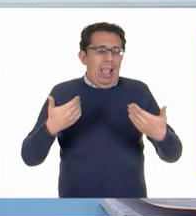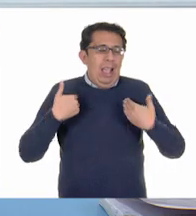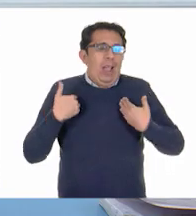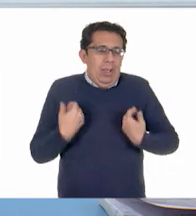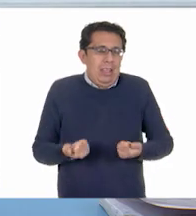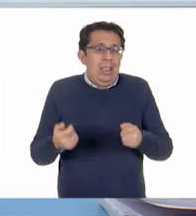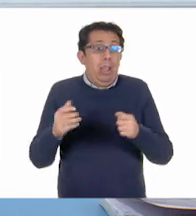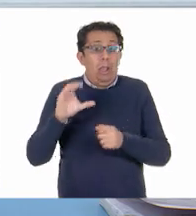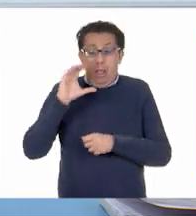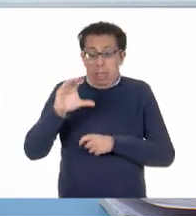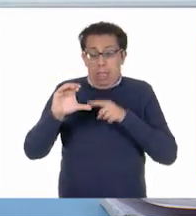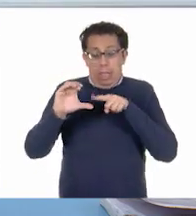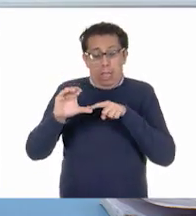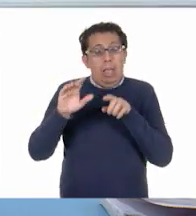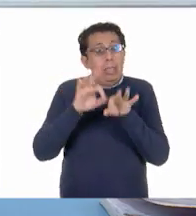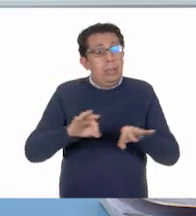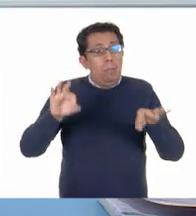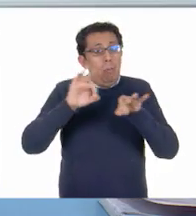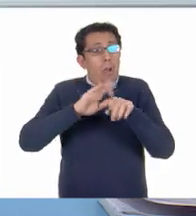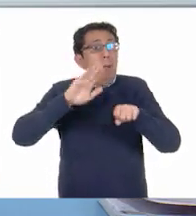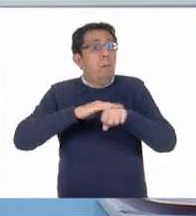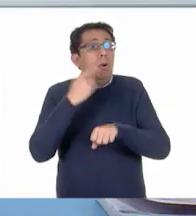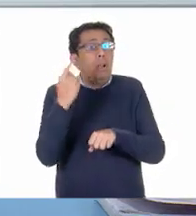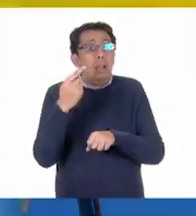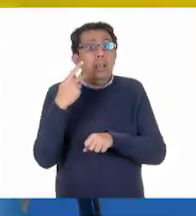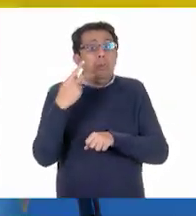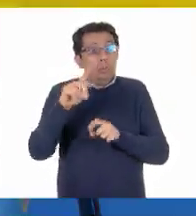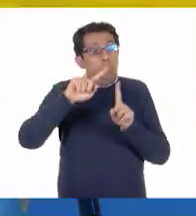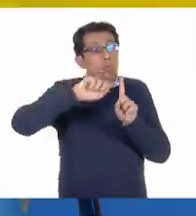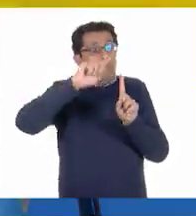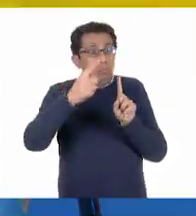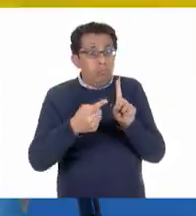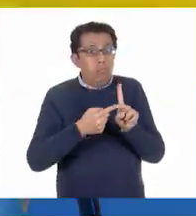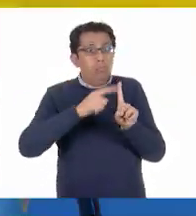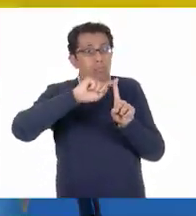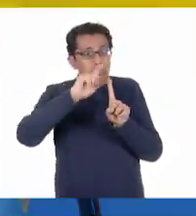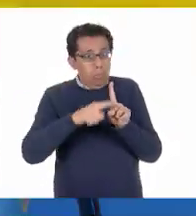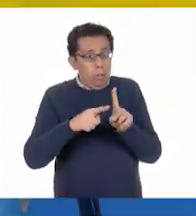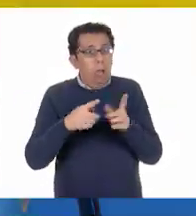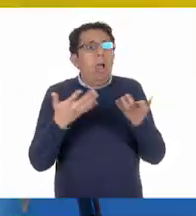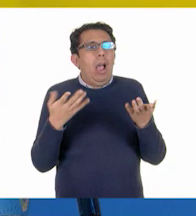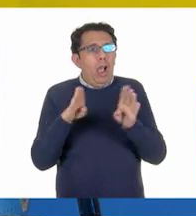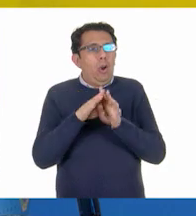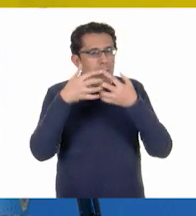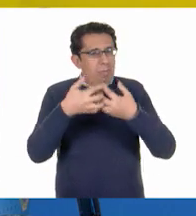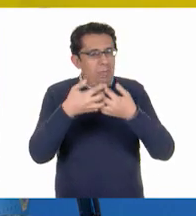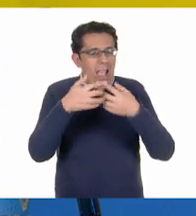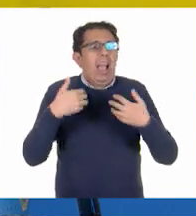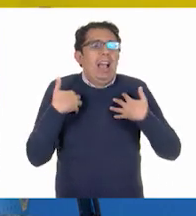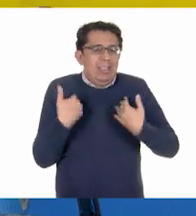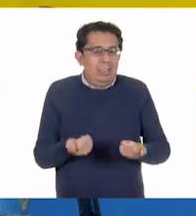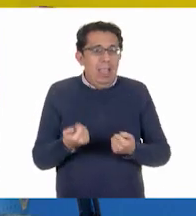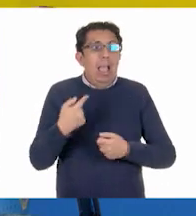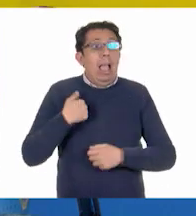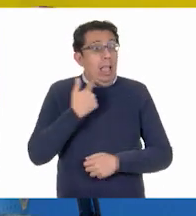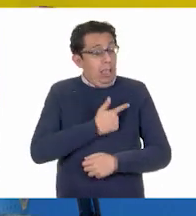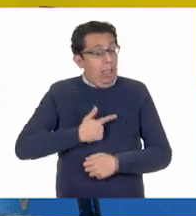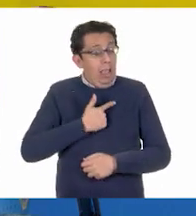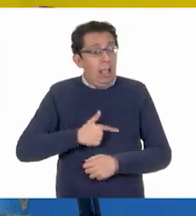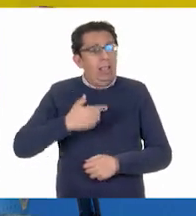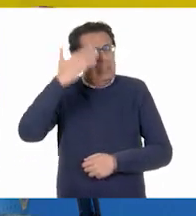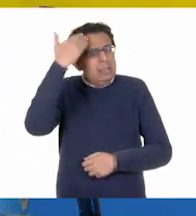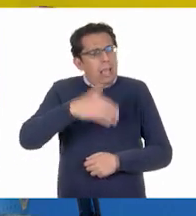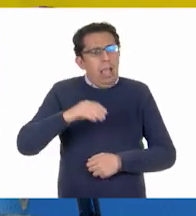carbono para la vida y cómo funciona su ciclo. A mí me gustó saber que el carbono es un elemento básico para la